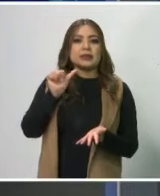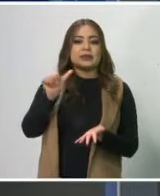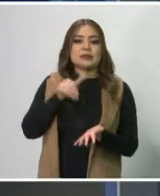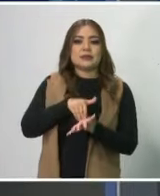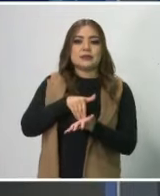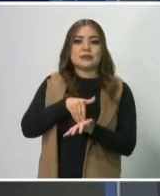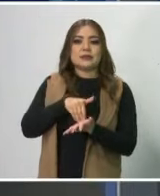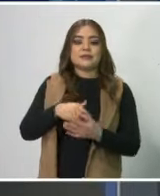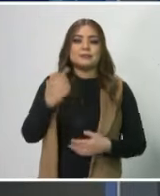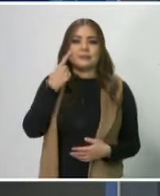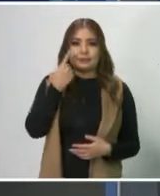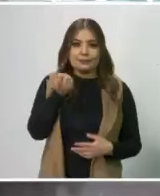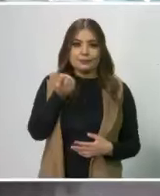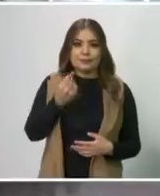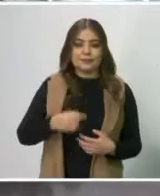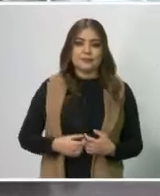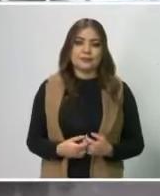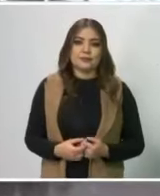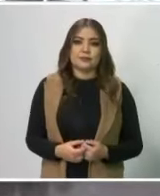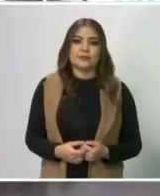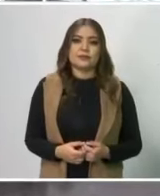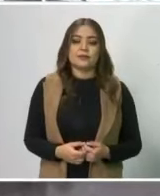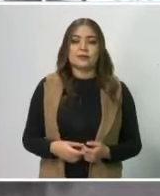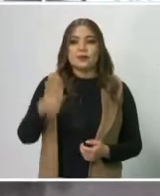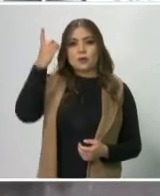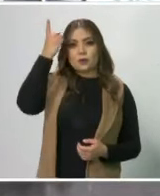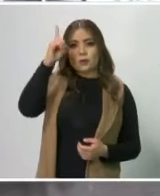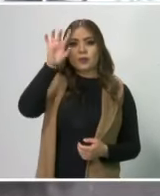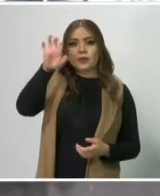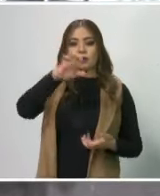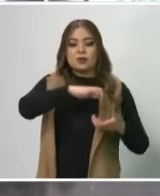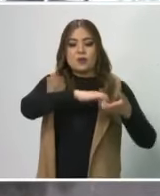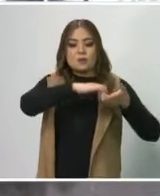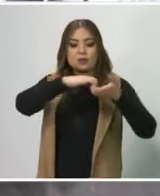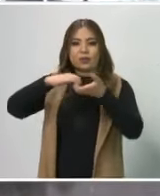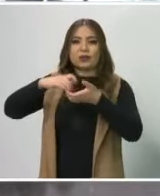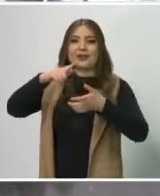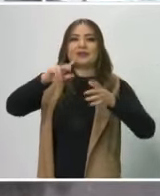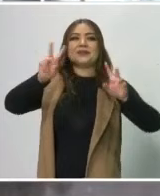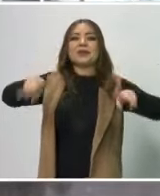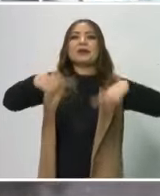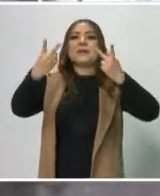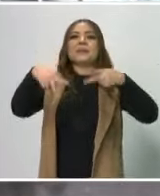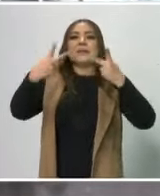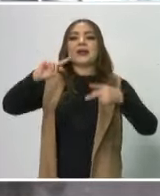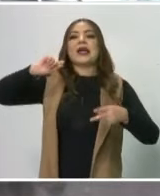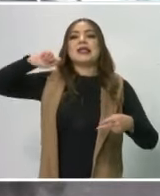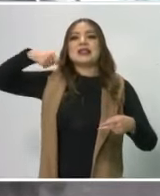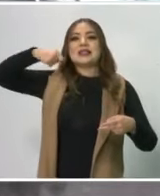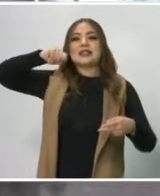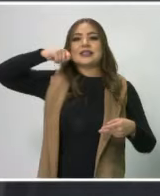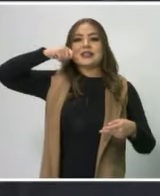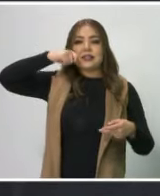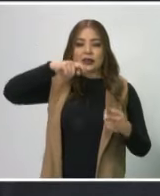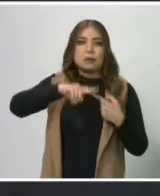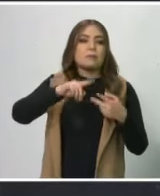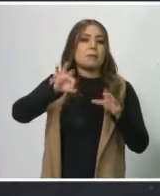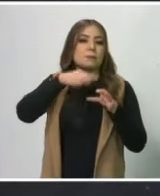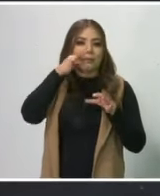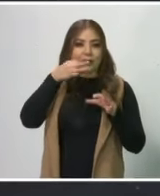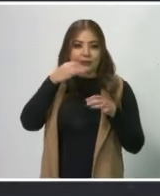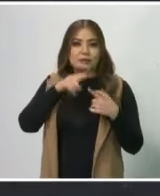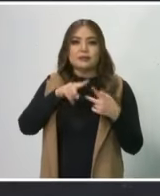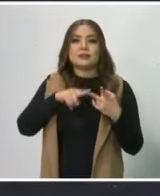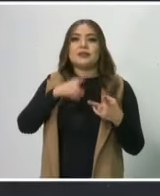pesos escuche dueños de un remolque dedicado a la venta de elotes y snacks denunciaron haber sido